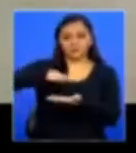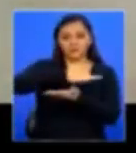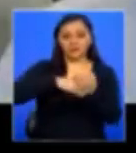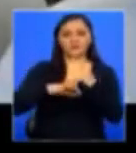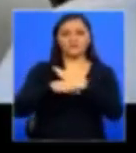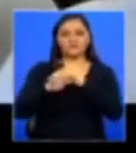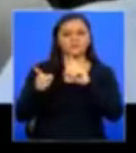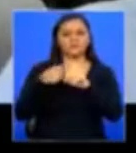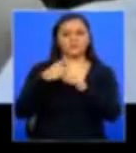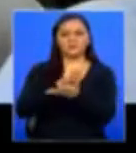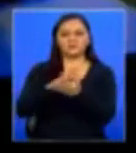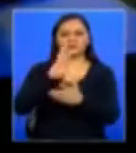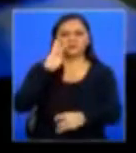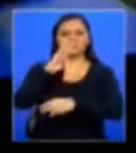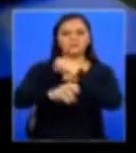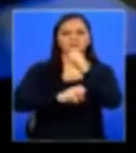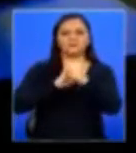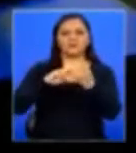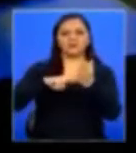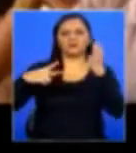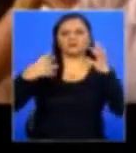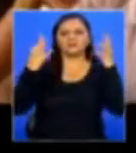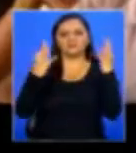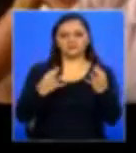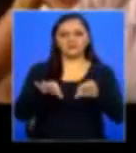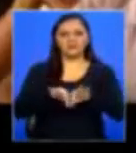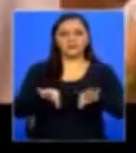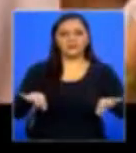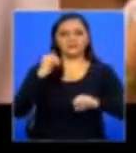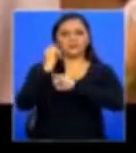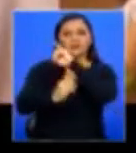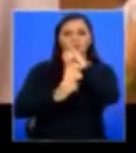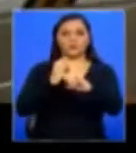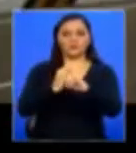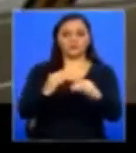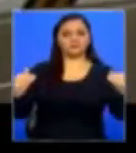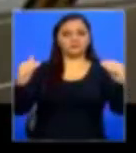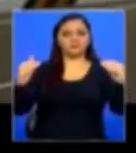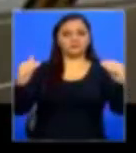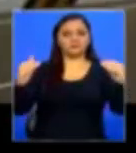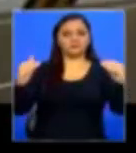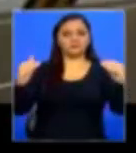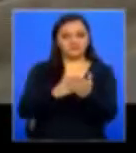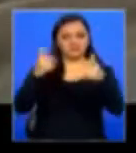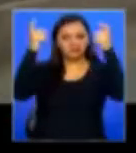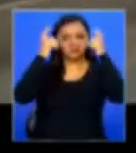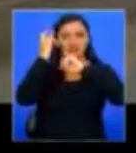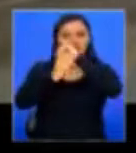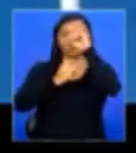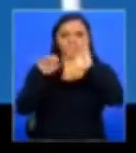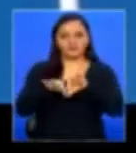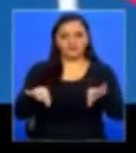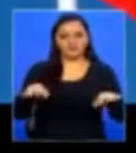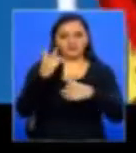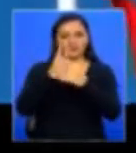equipada con tecnología de punta y con bachillerato internacional, Las vías son de primer orden.